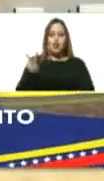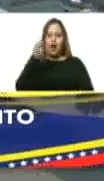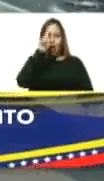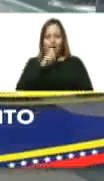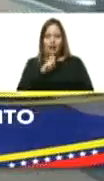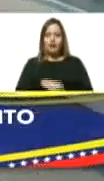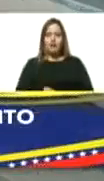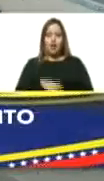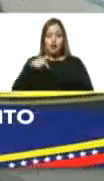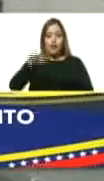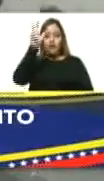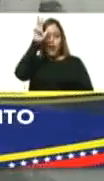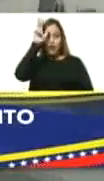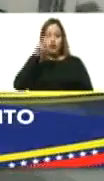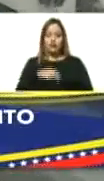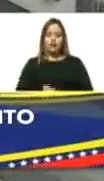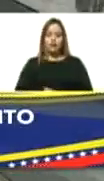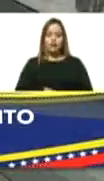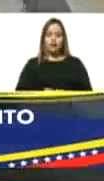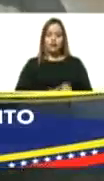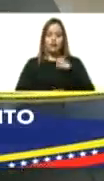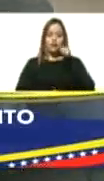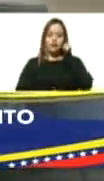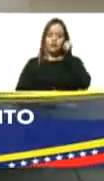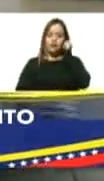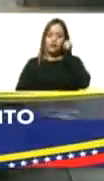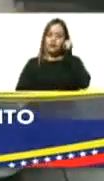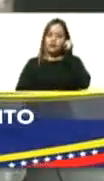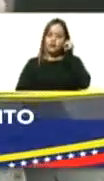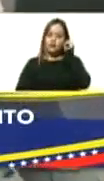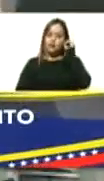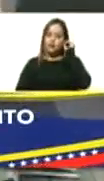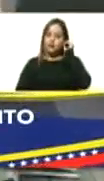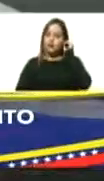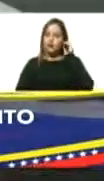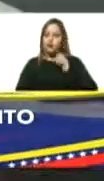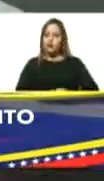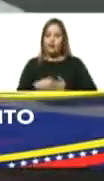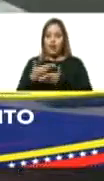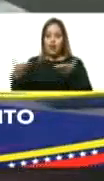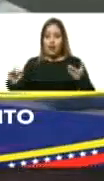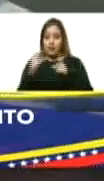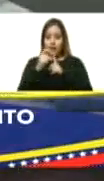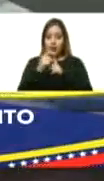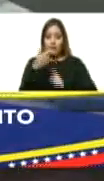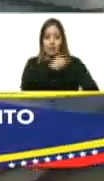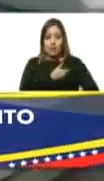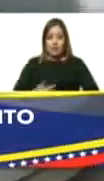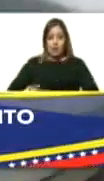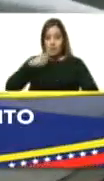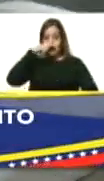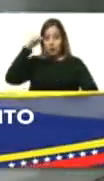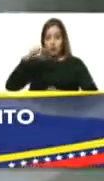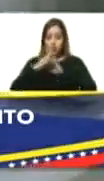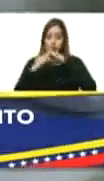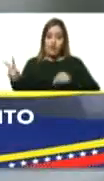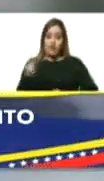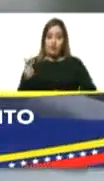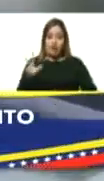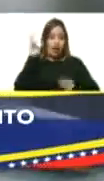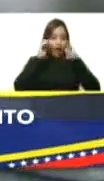el estado Falcón, en la península de Paraguaná, bueno, que dé sus palabras. José, el presidente Nicolás Maduro y toda Venezuela te